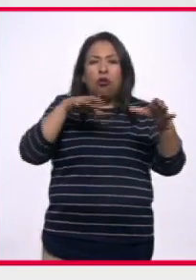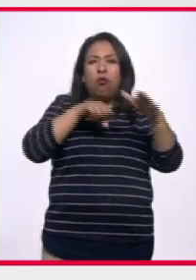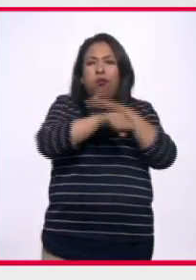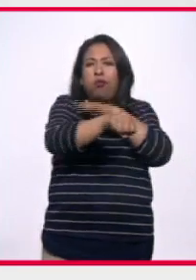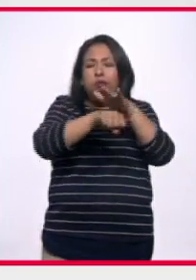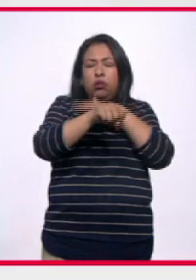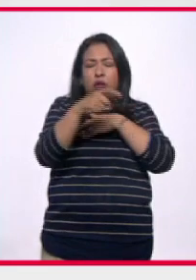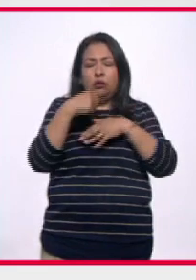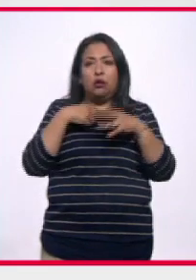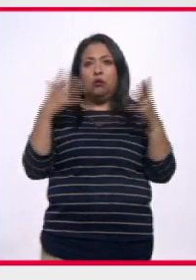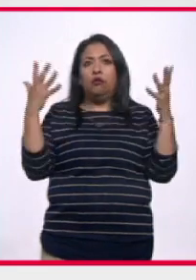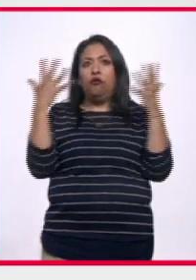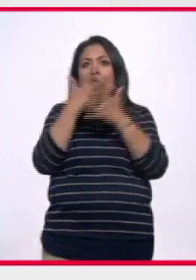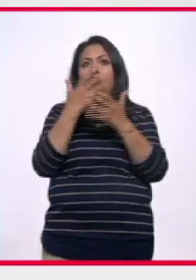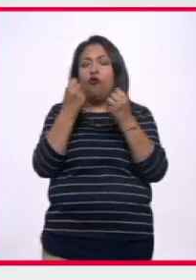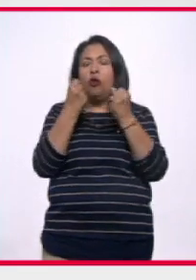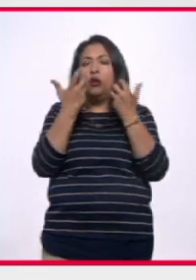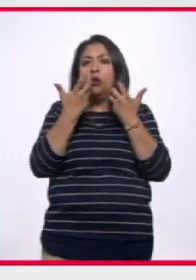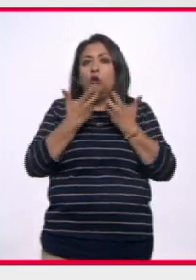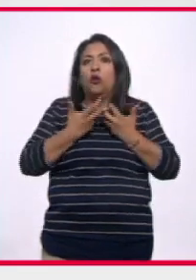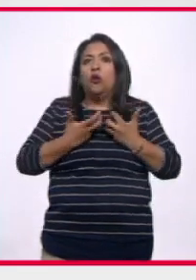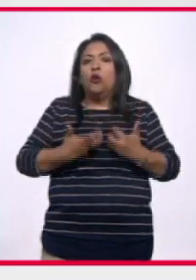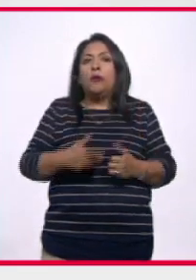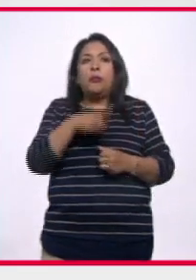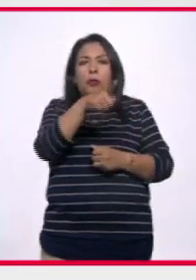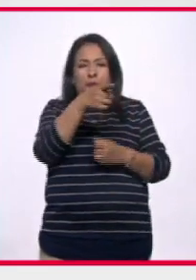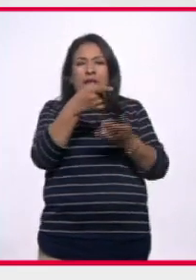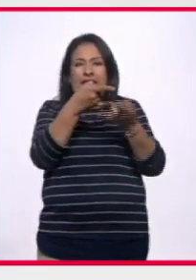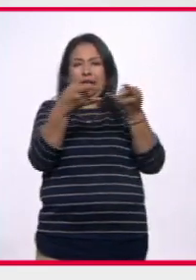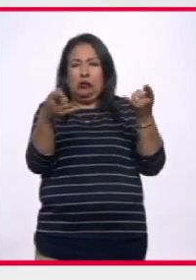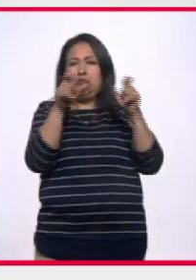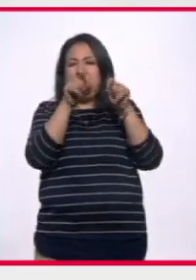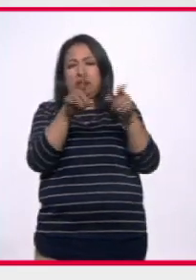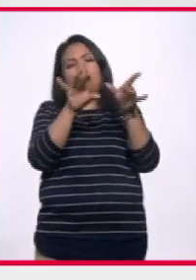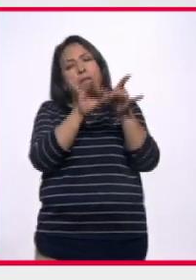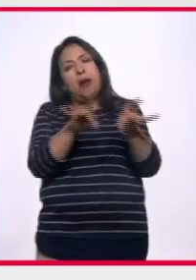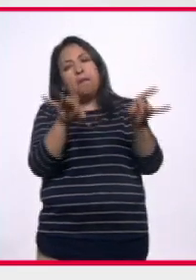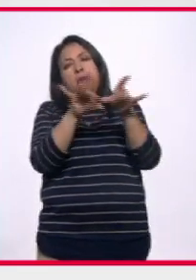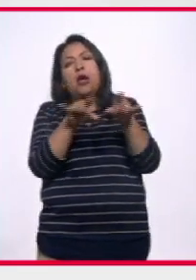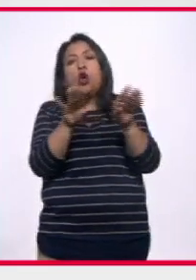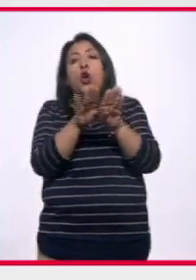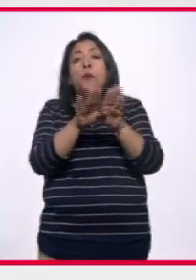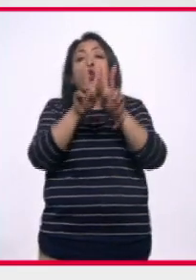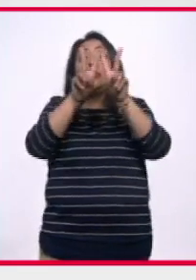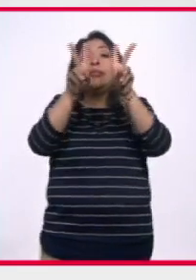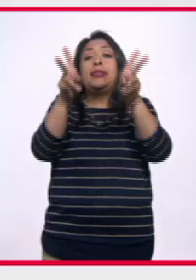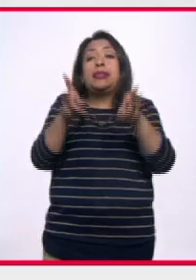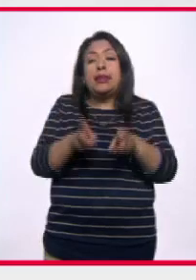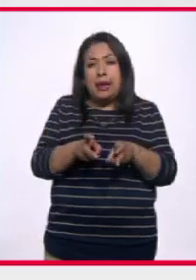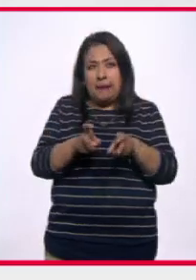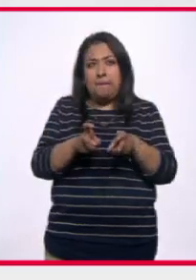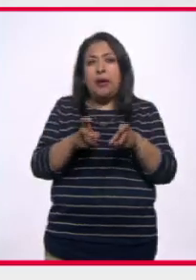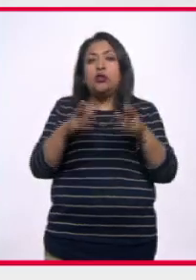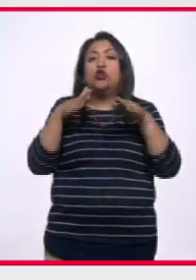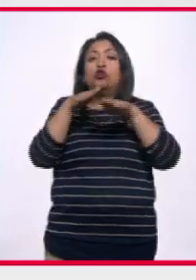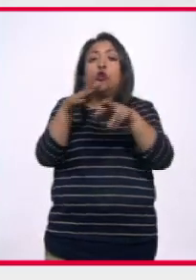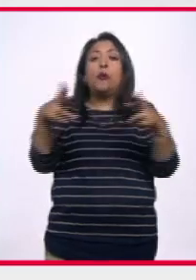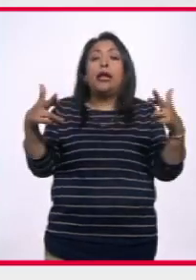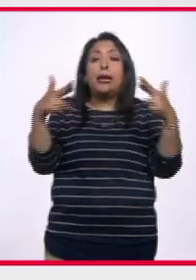me impactó mucho tú narrase en esa historia también el tema religioso